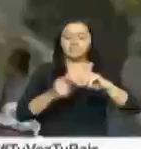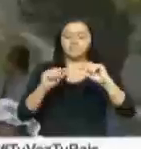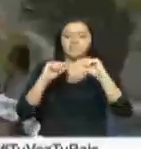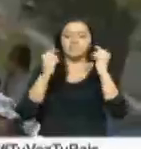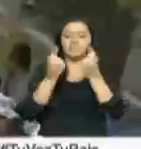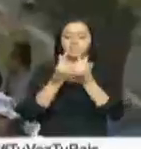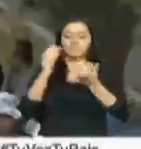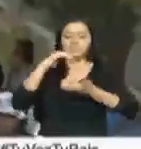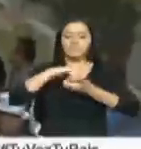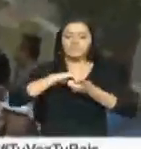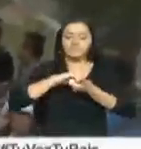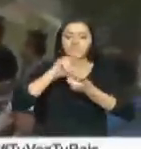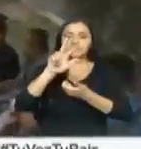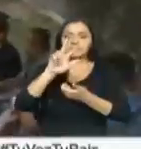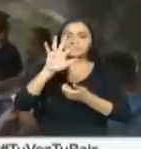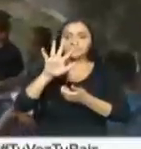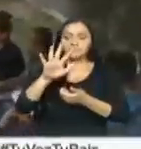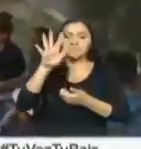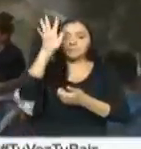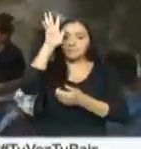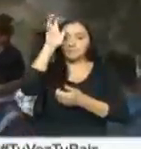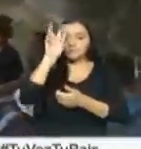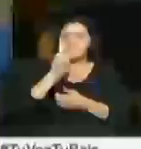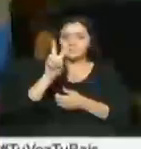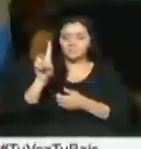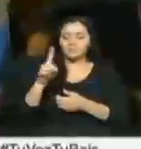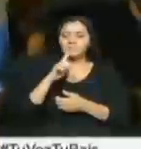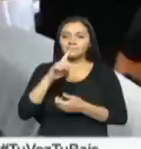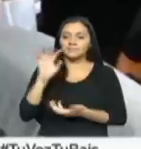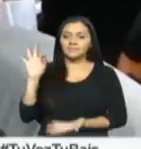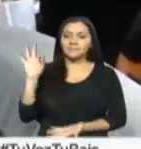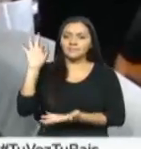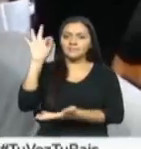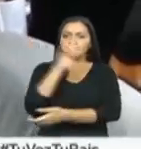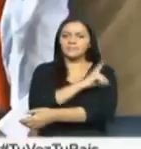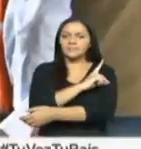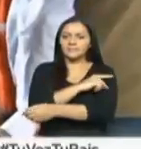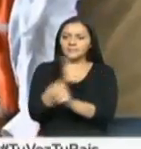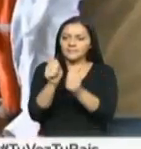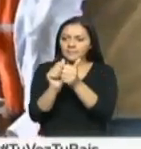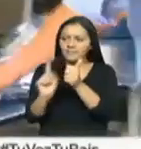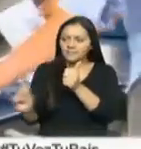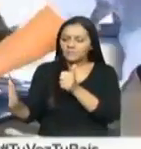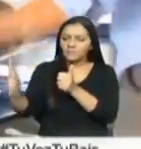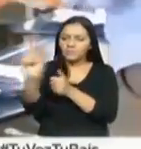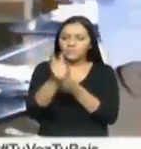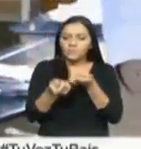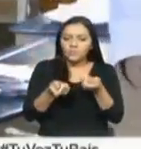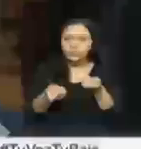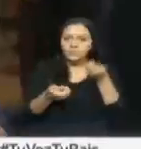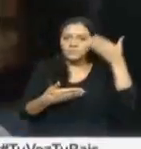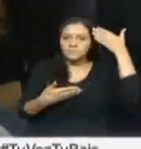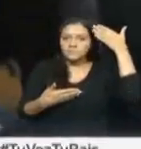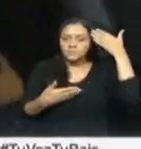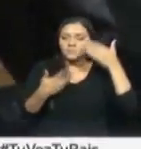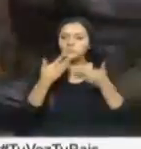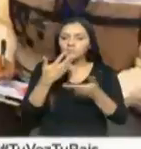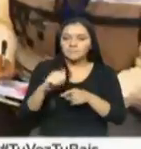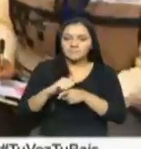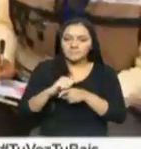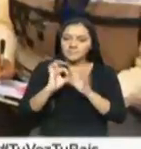movimiento Alianza País y Creo Suma a poner un delegado por cada junta, ya que el control político se garantiza en la